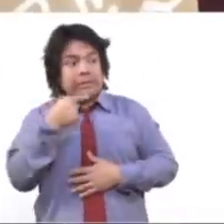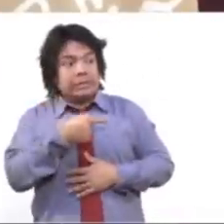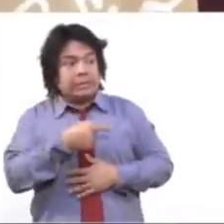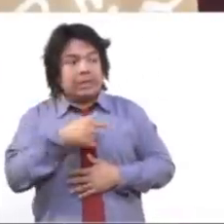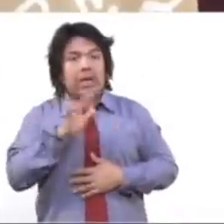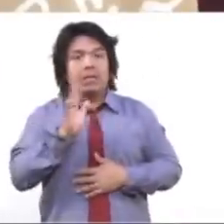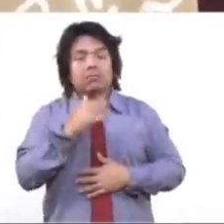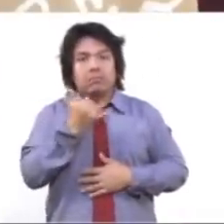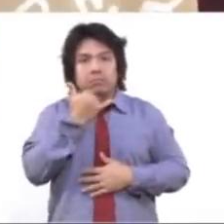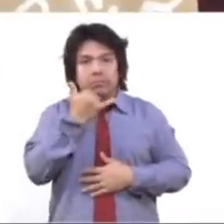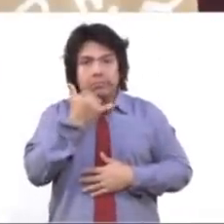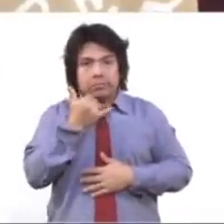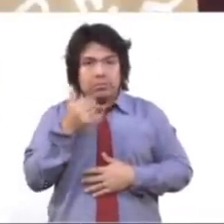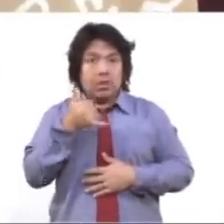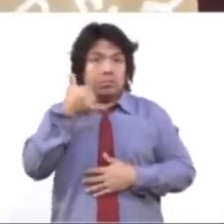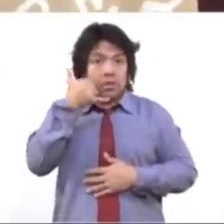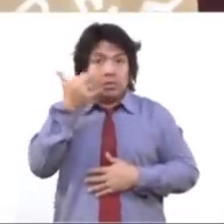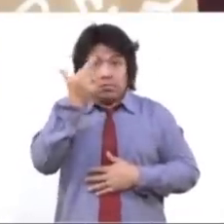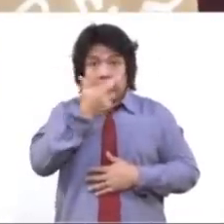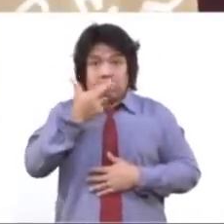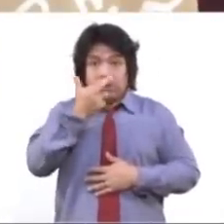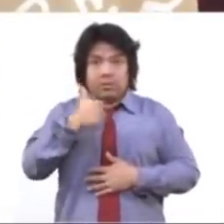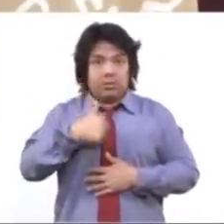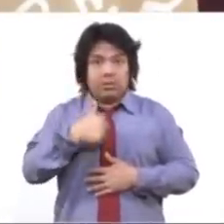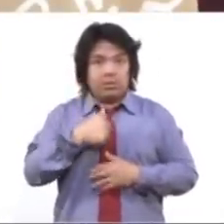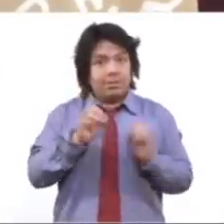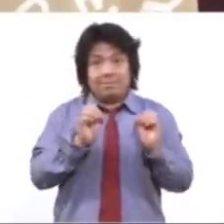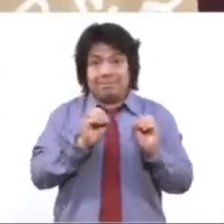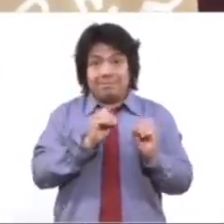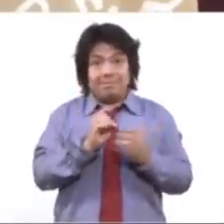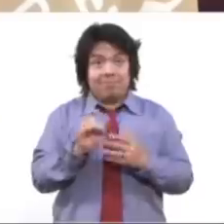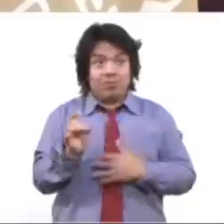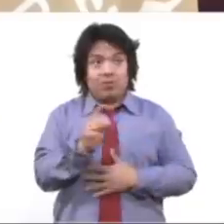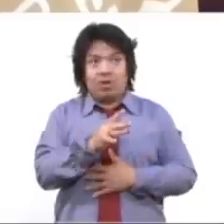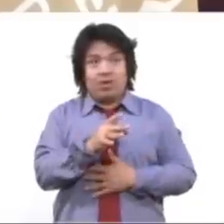Chequemos teléfonos. Evidentemente no lo mandé yo, compañera.